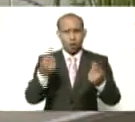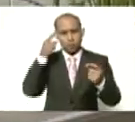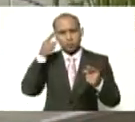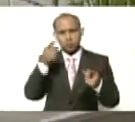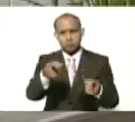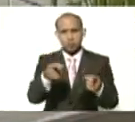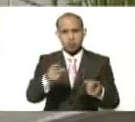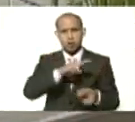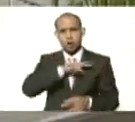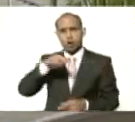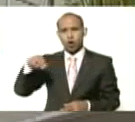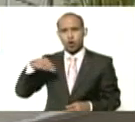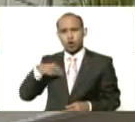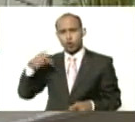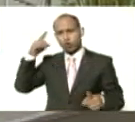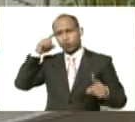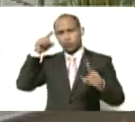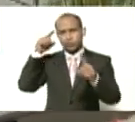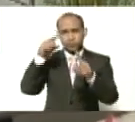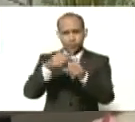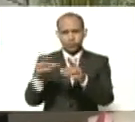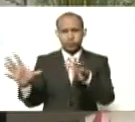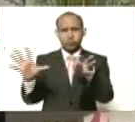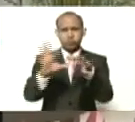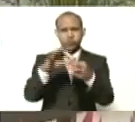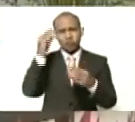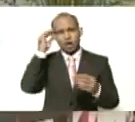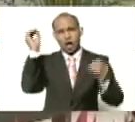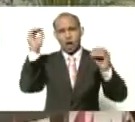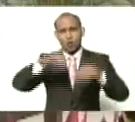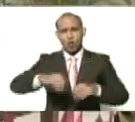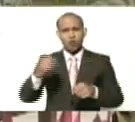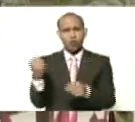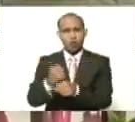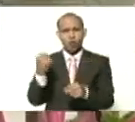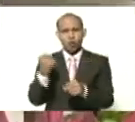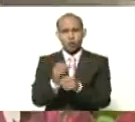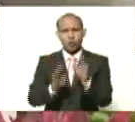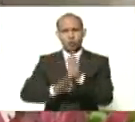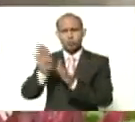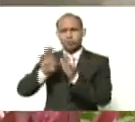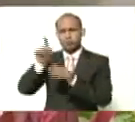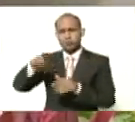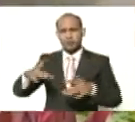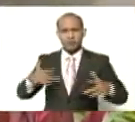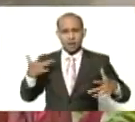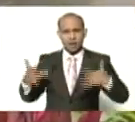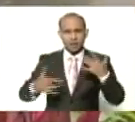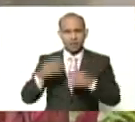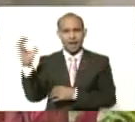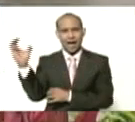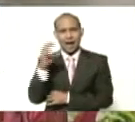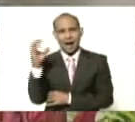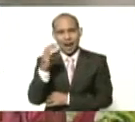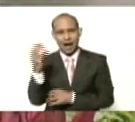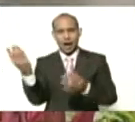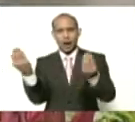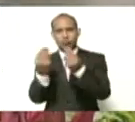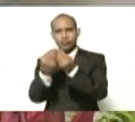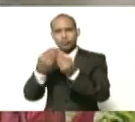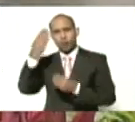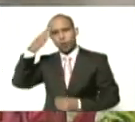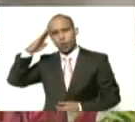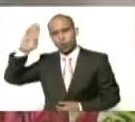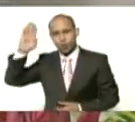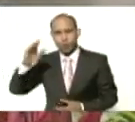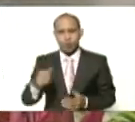nos hemos concentrado en los trabajos preparatorios de este evento en Caracas y La Habana, con